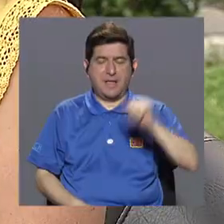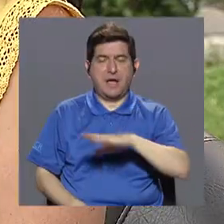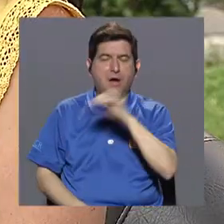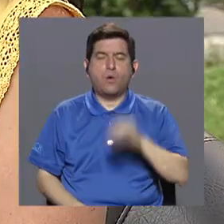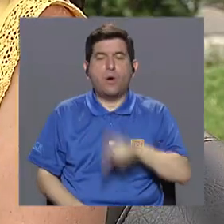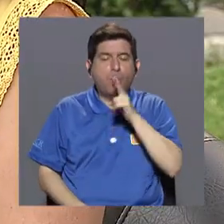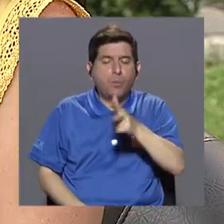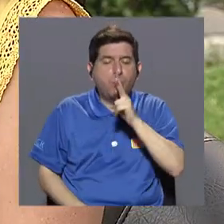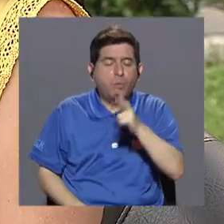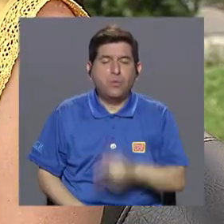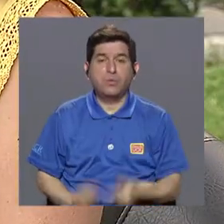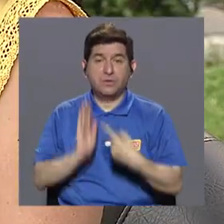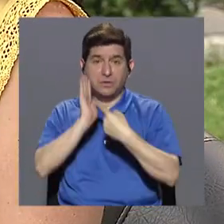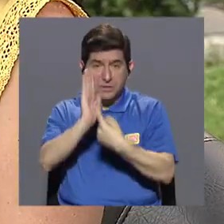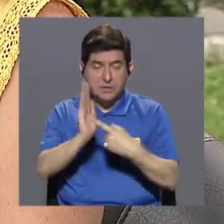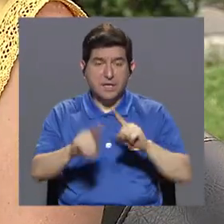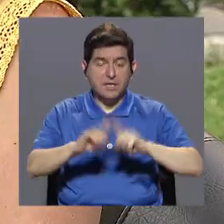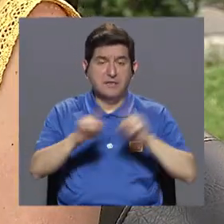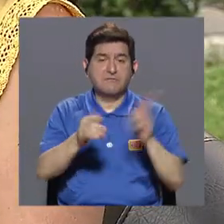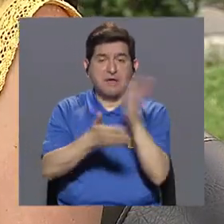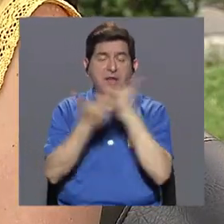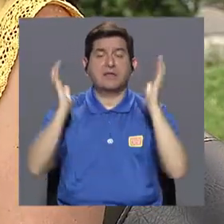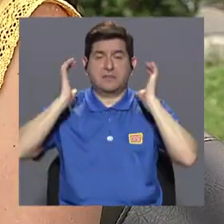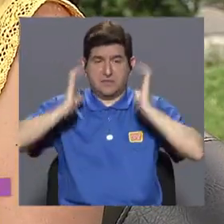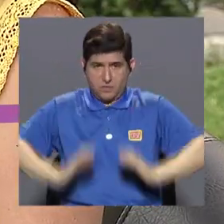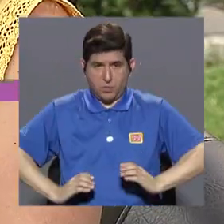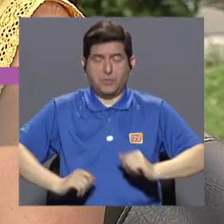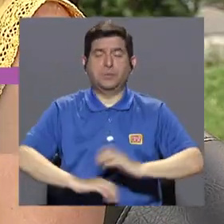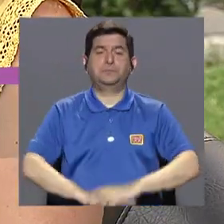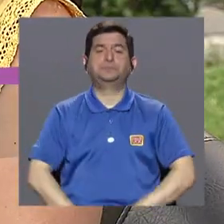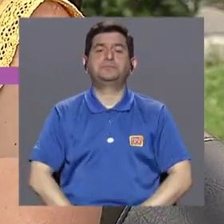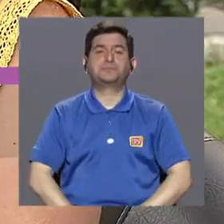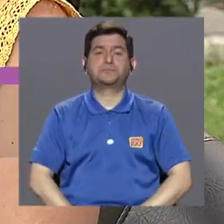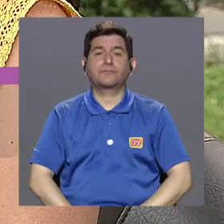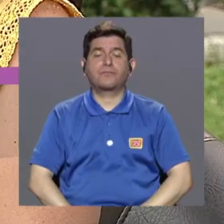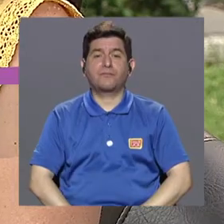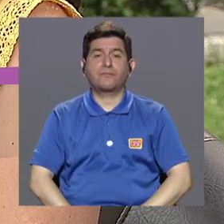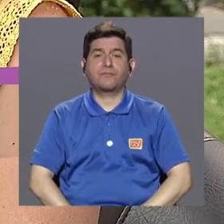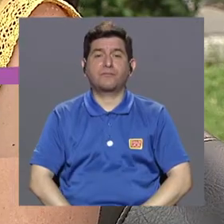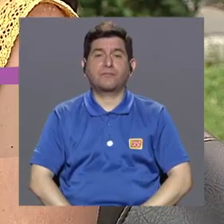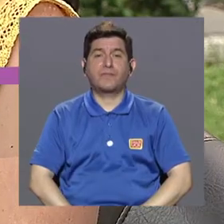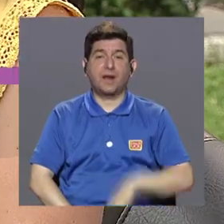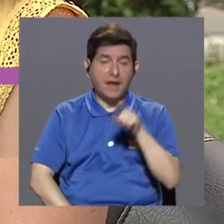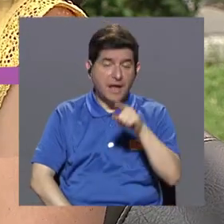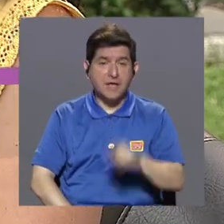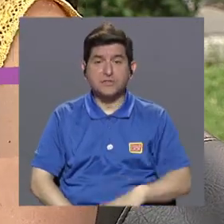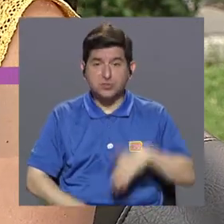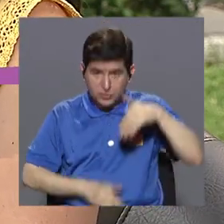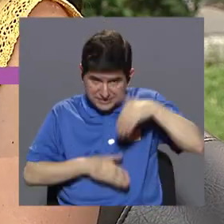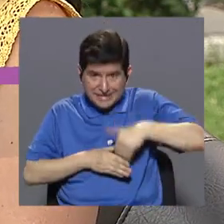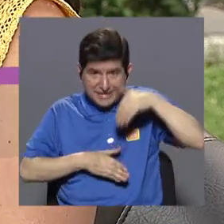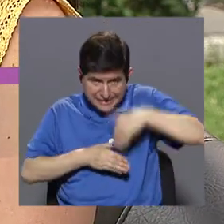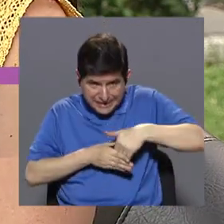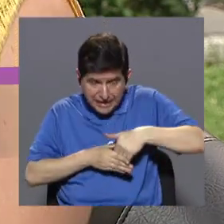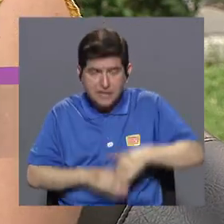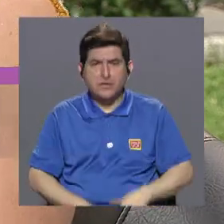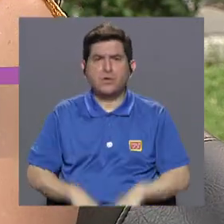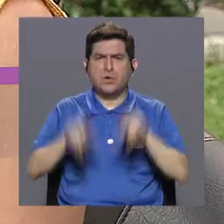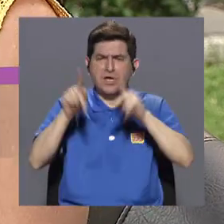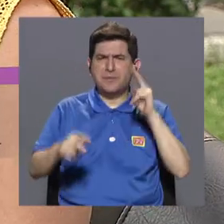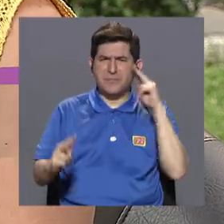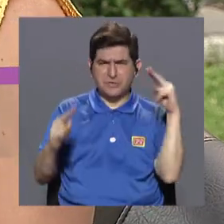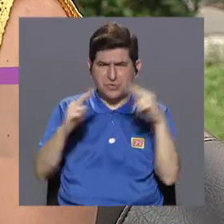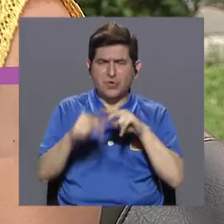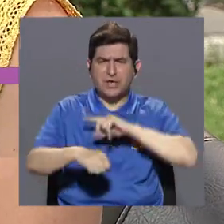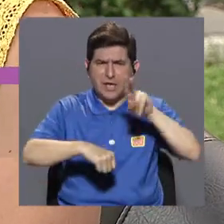y comienza a manifestarse en otras partes del cuerpo. Uh-huh. Esos son, bueno, los internos. Y lo que la gente